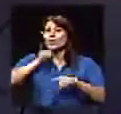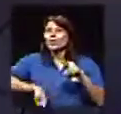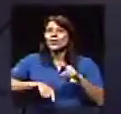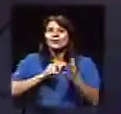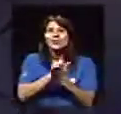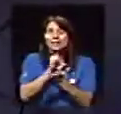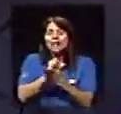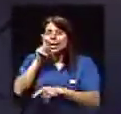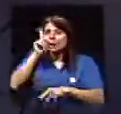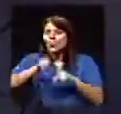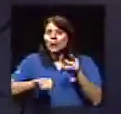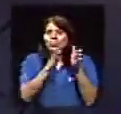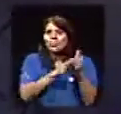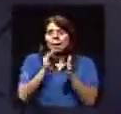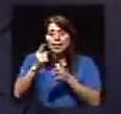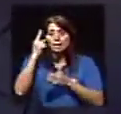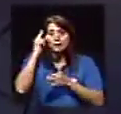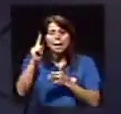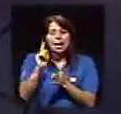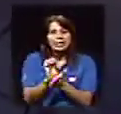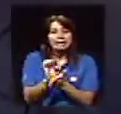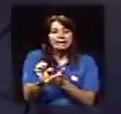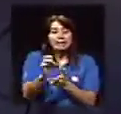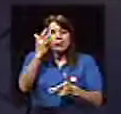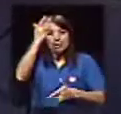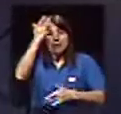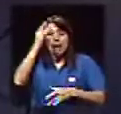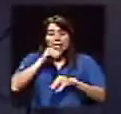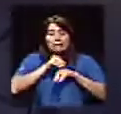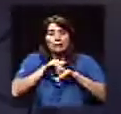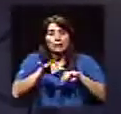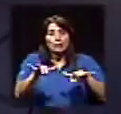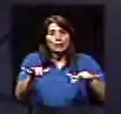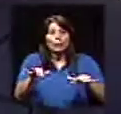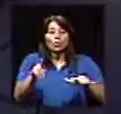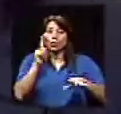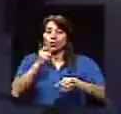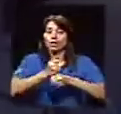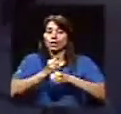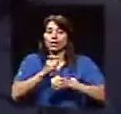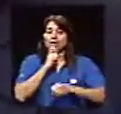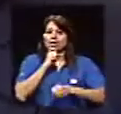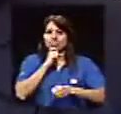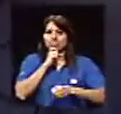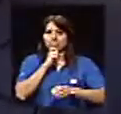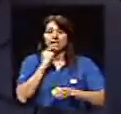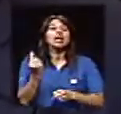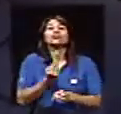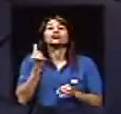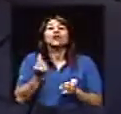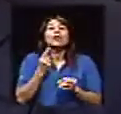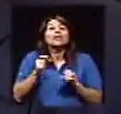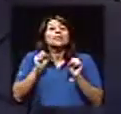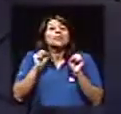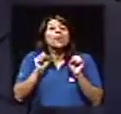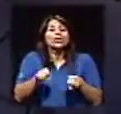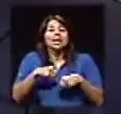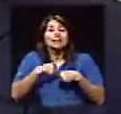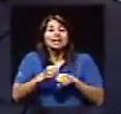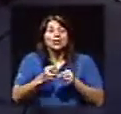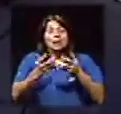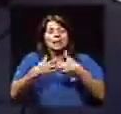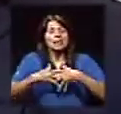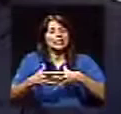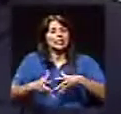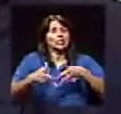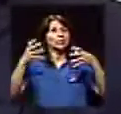para las enfermedades, para las plagas y para lo que se requiere en una actividad tan difícil, que solo lo habrían podido hacer las empresas transnacionales. Pero